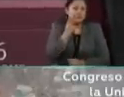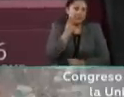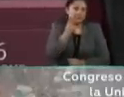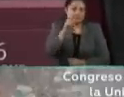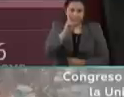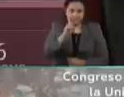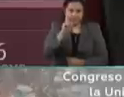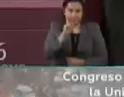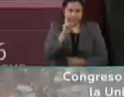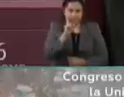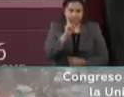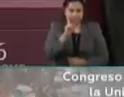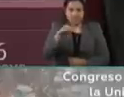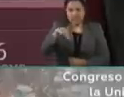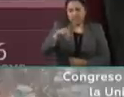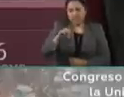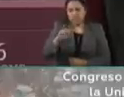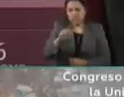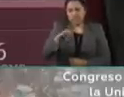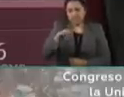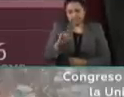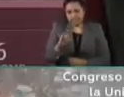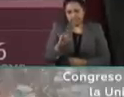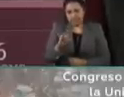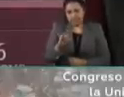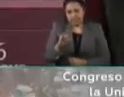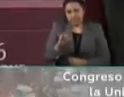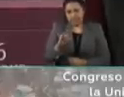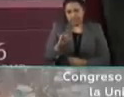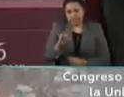la diputada Noemí